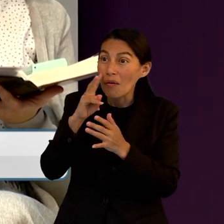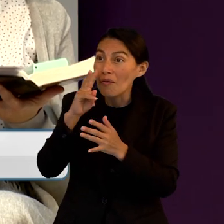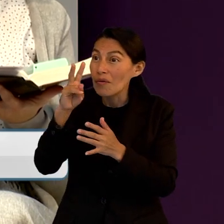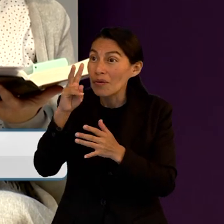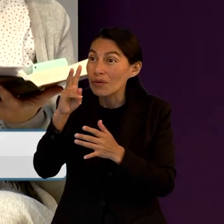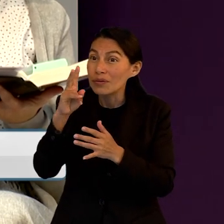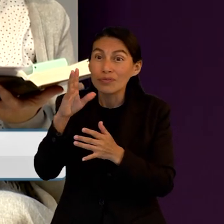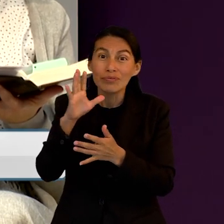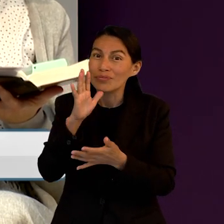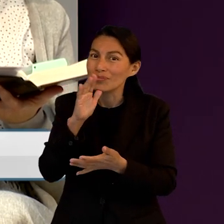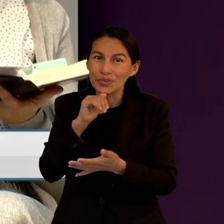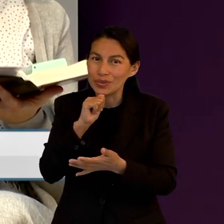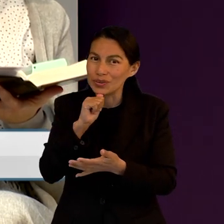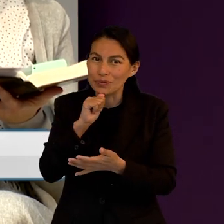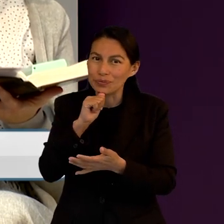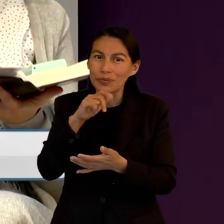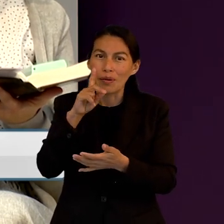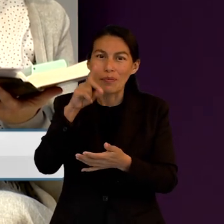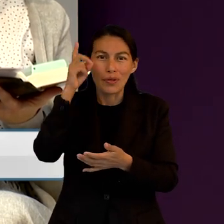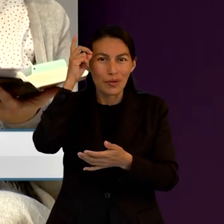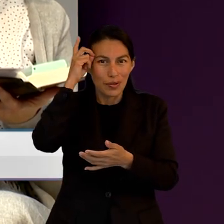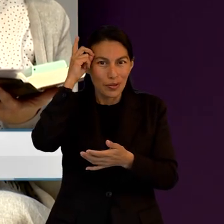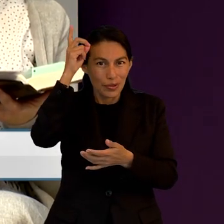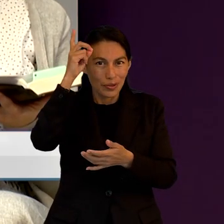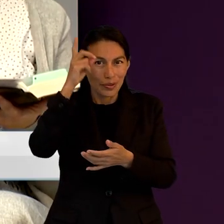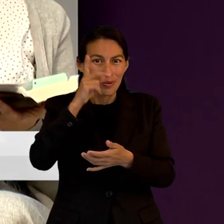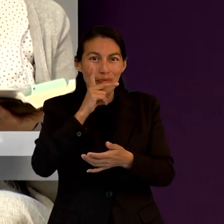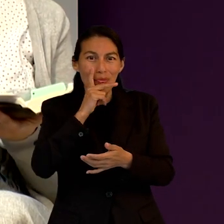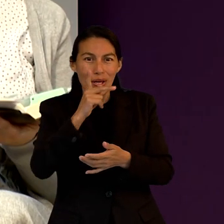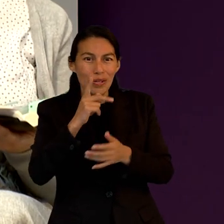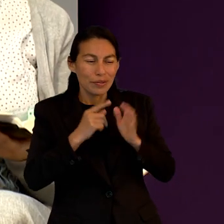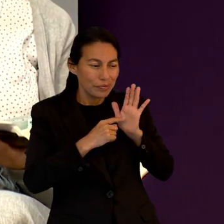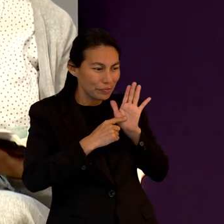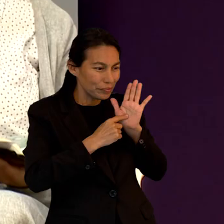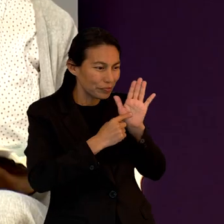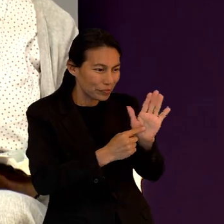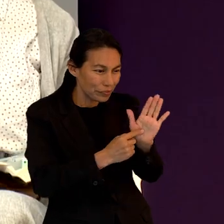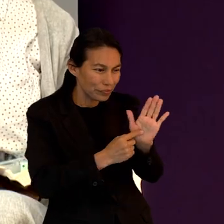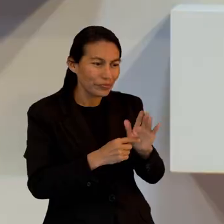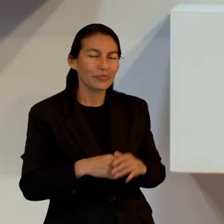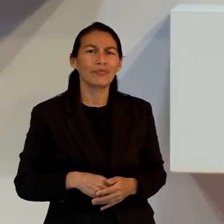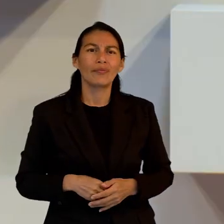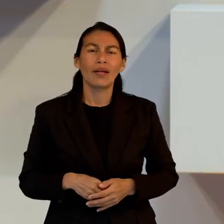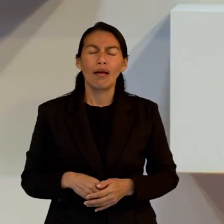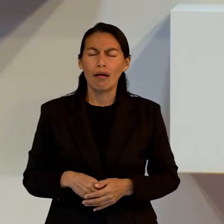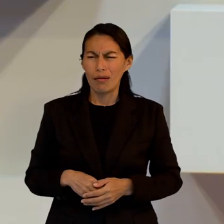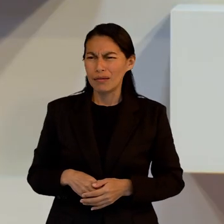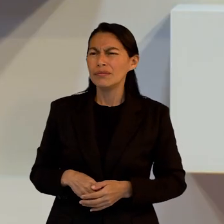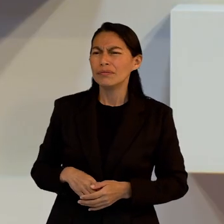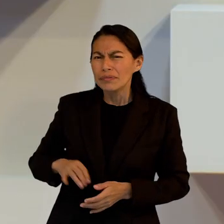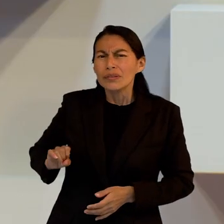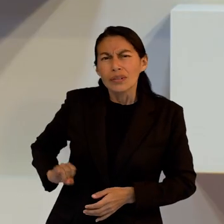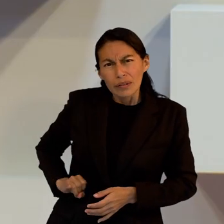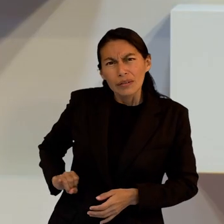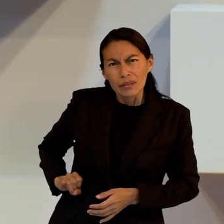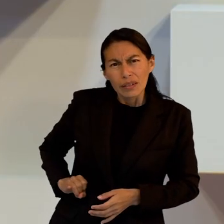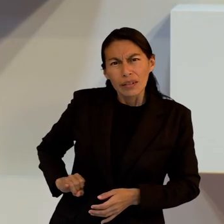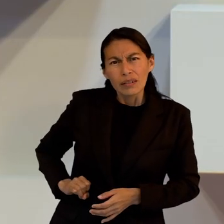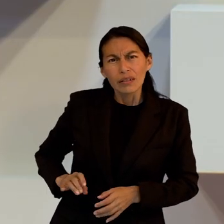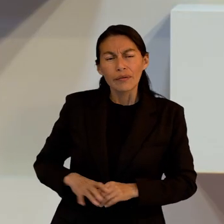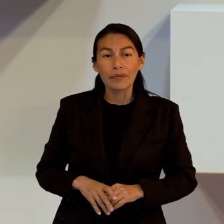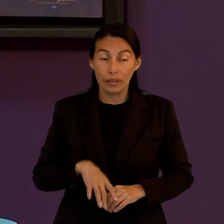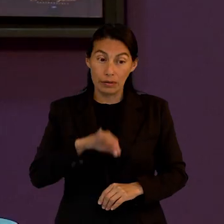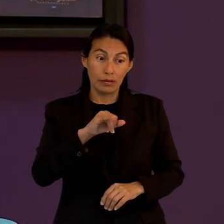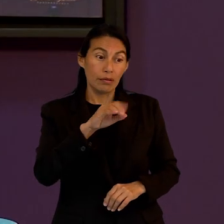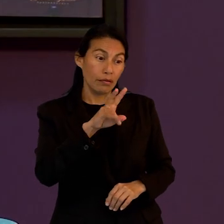en el seno del padre él le ha dado a conocer muy bien muy interesante y es muy interesante y